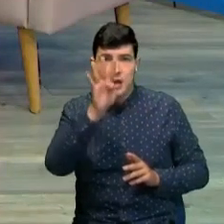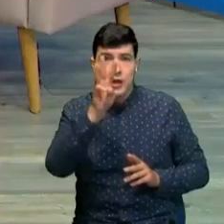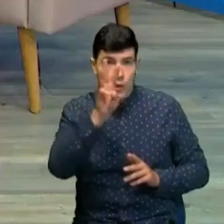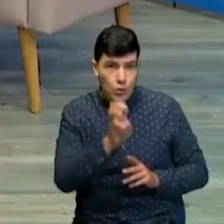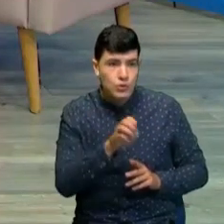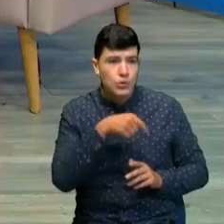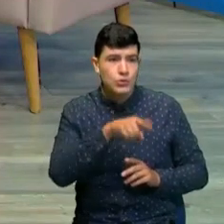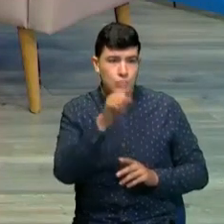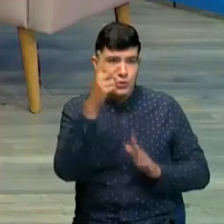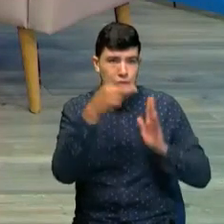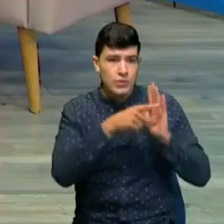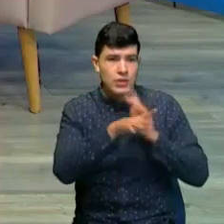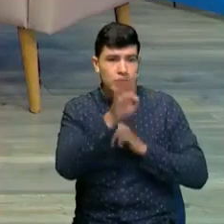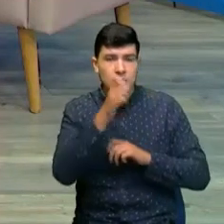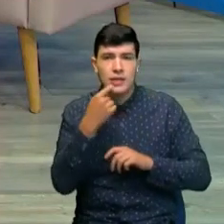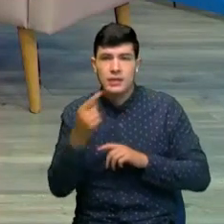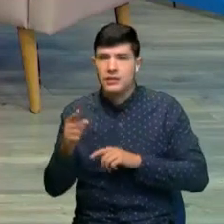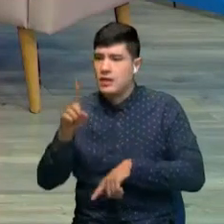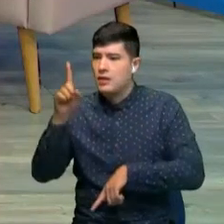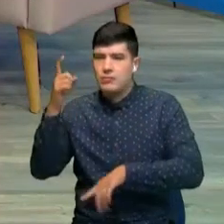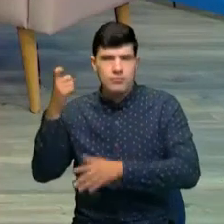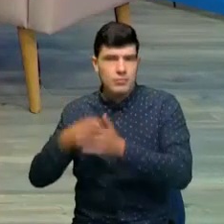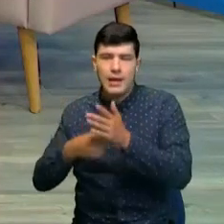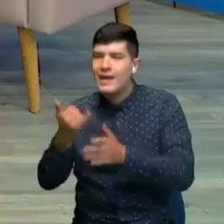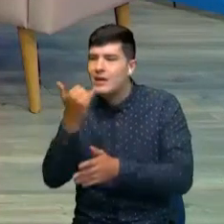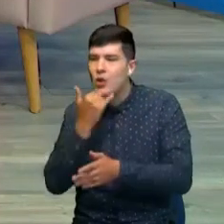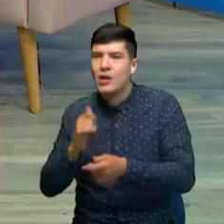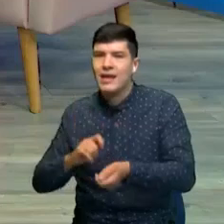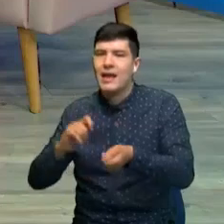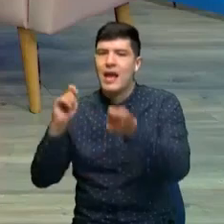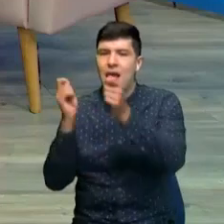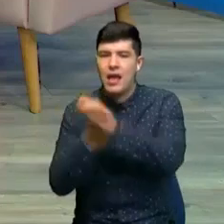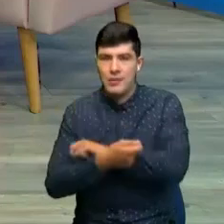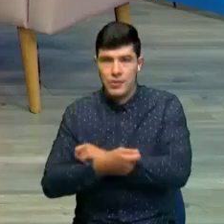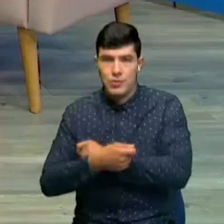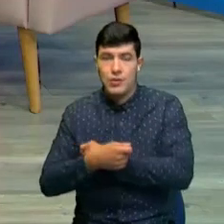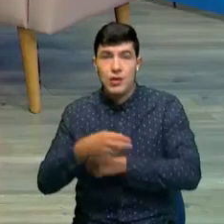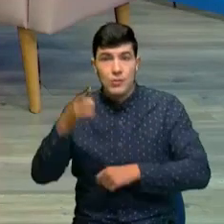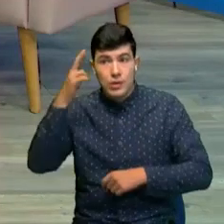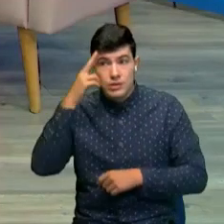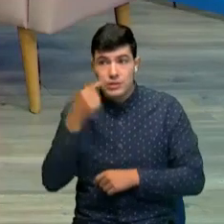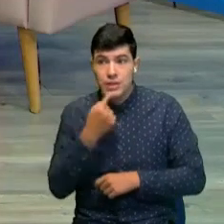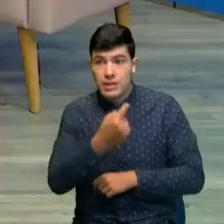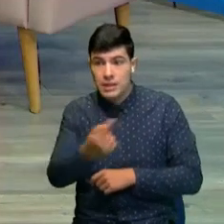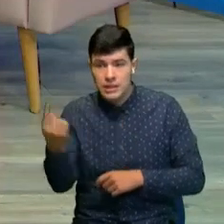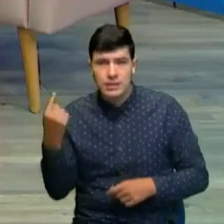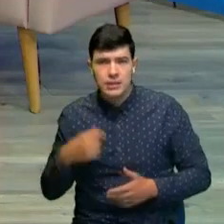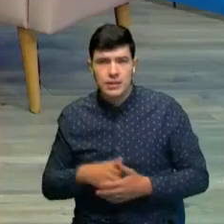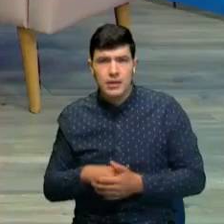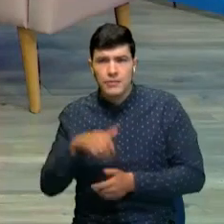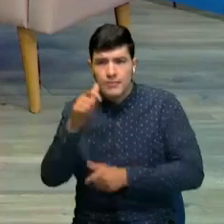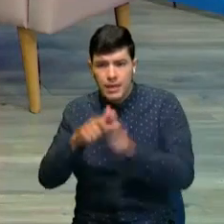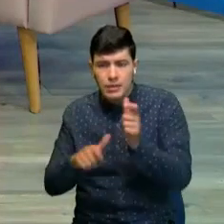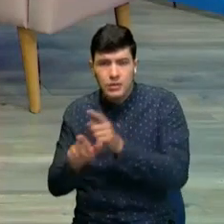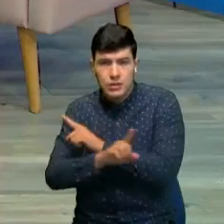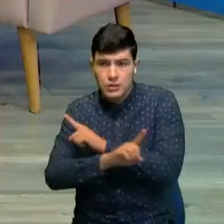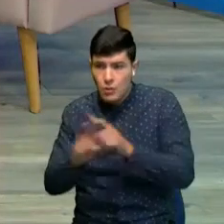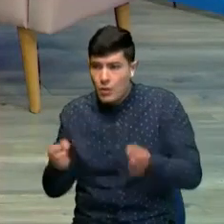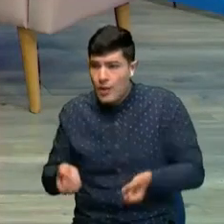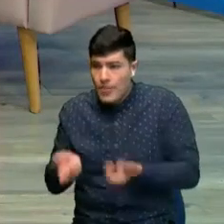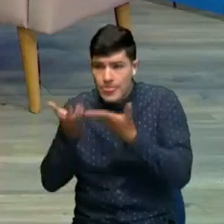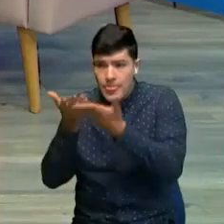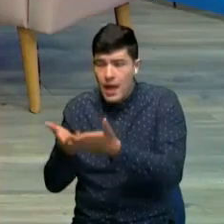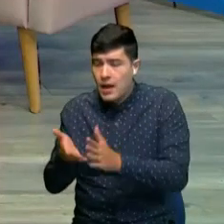aclaró que se trata de ineficacia del traslado. Uh-huh. Y dispuso que las personas que no le hubiesen dado